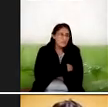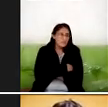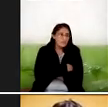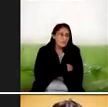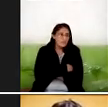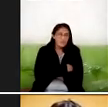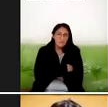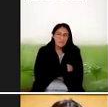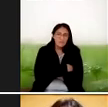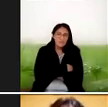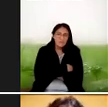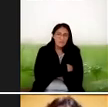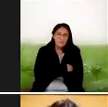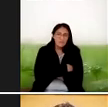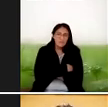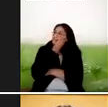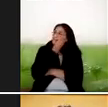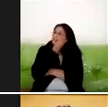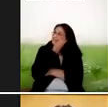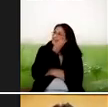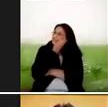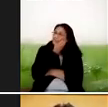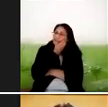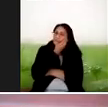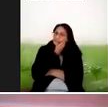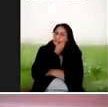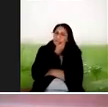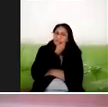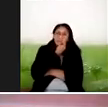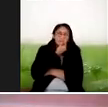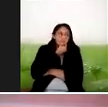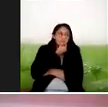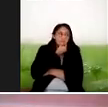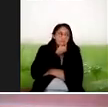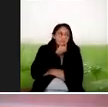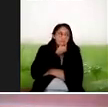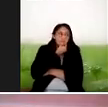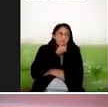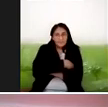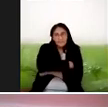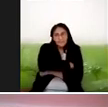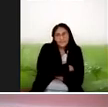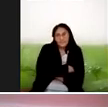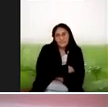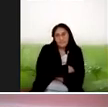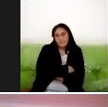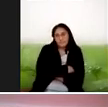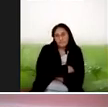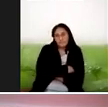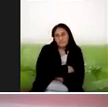sí. Sí, exacto. Profe, Bien, una consulta. sí, decime. En el caso de una fractura